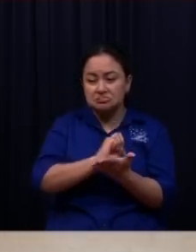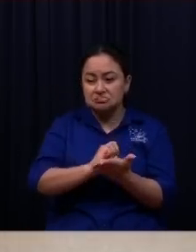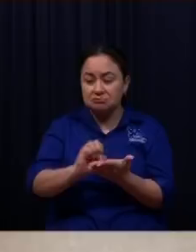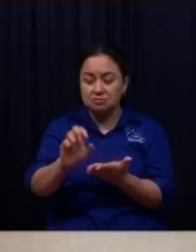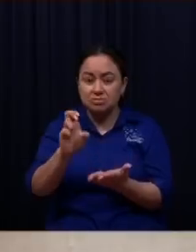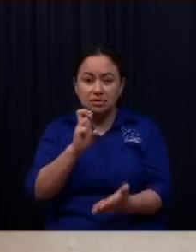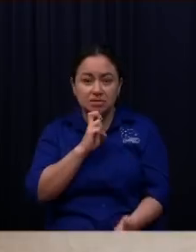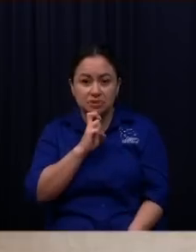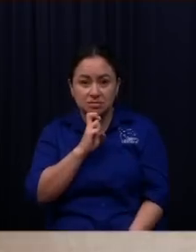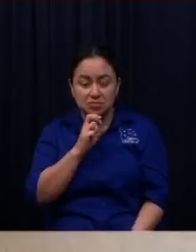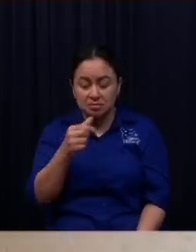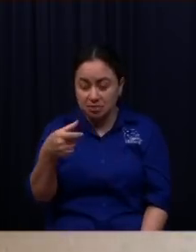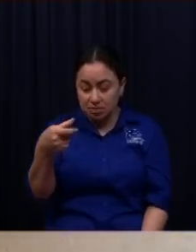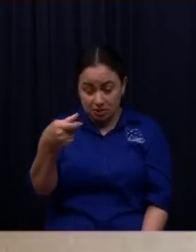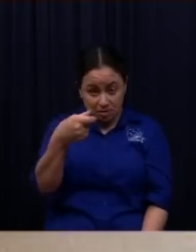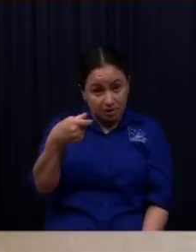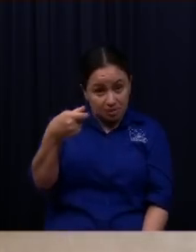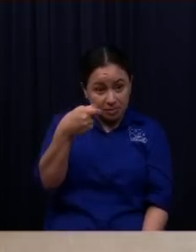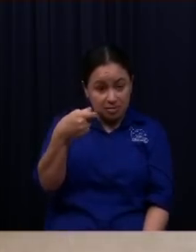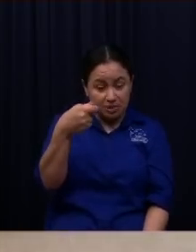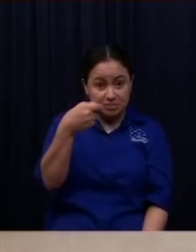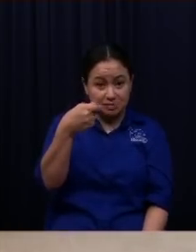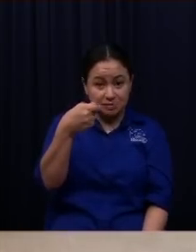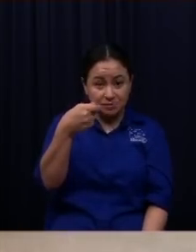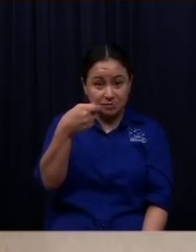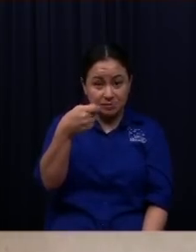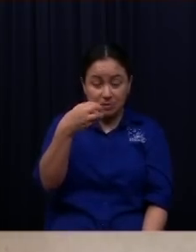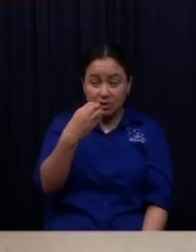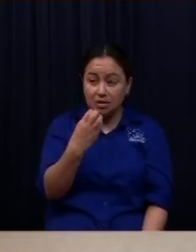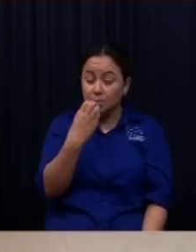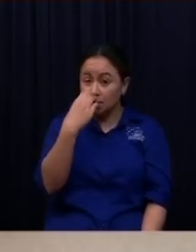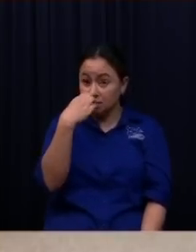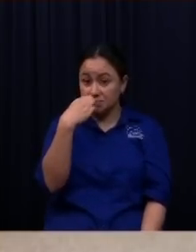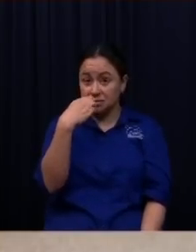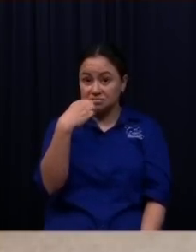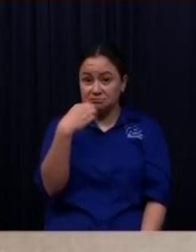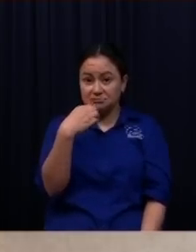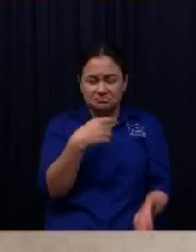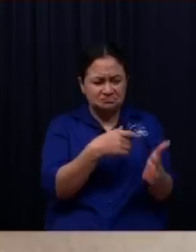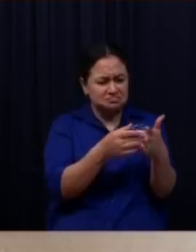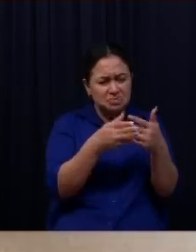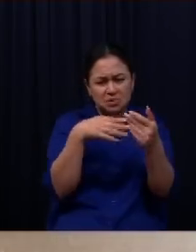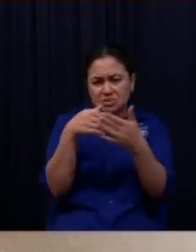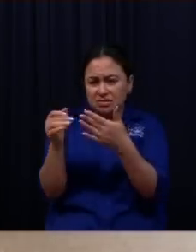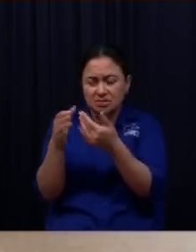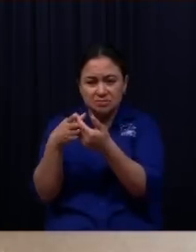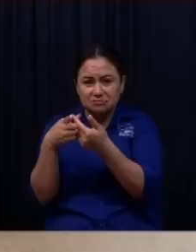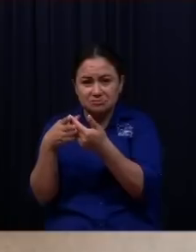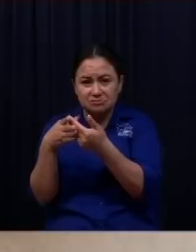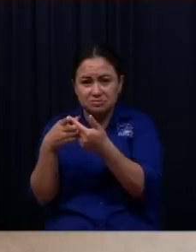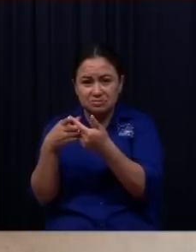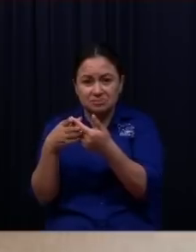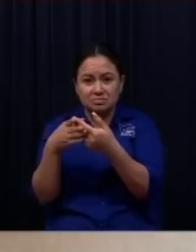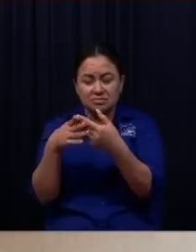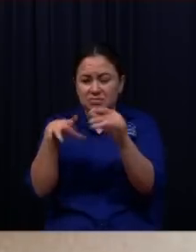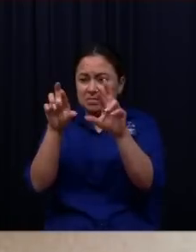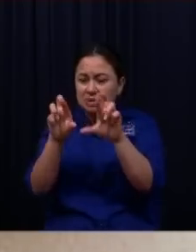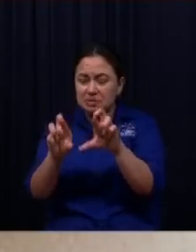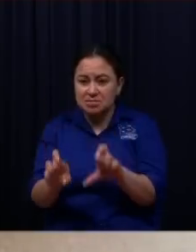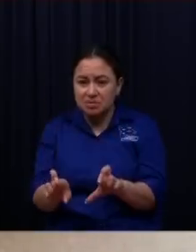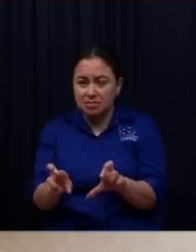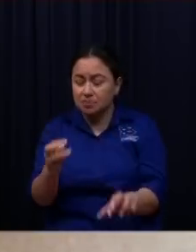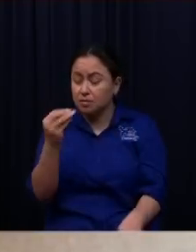el frasquito que tiene el jugo de la vid y un panito encima. Y cualquiera lo puede comer. Nadie le va a estar